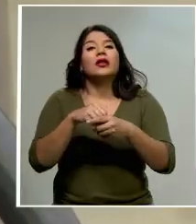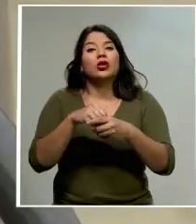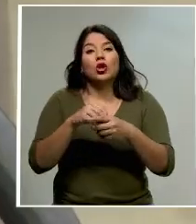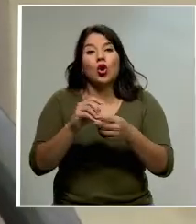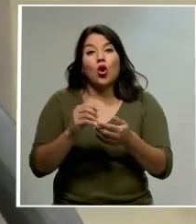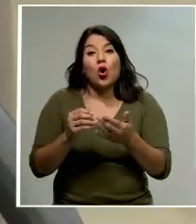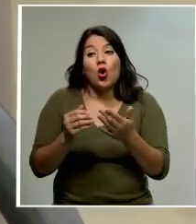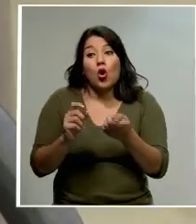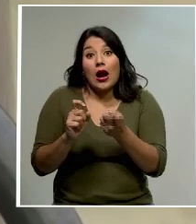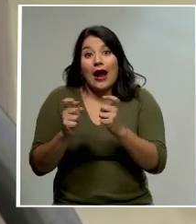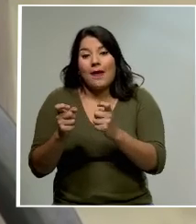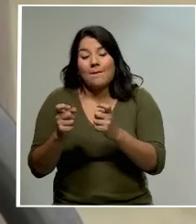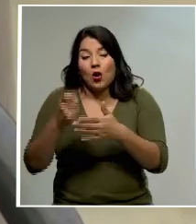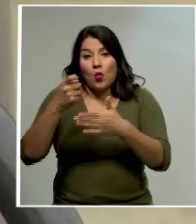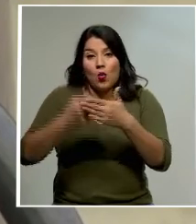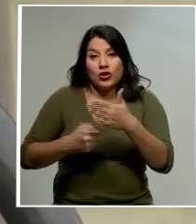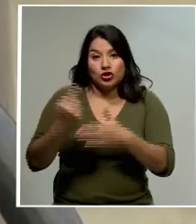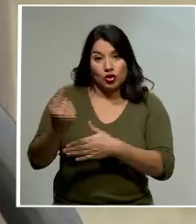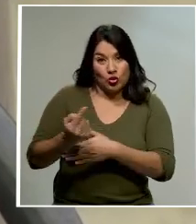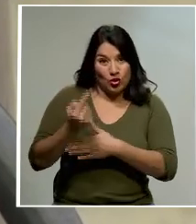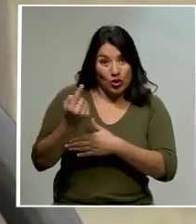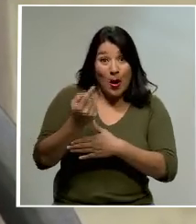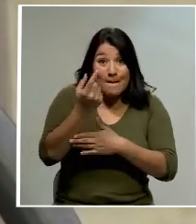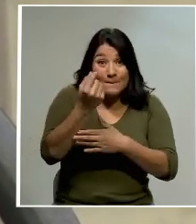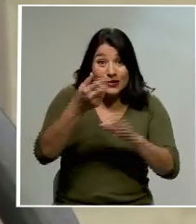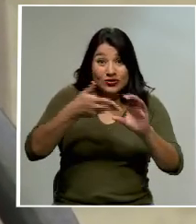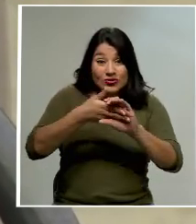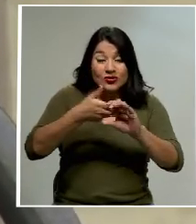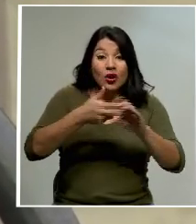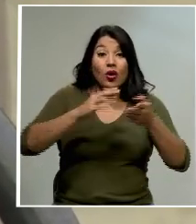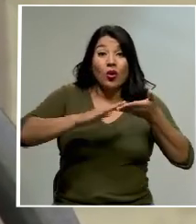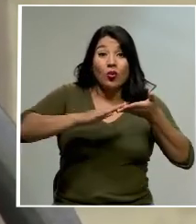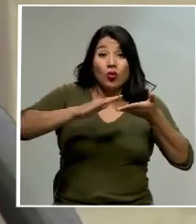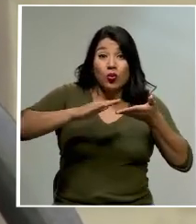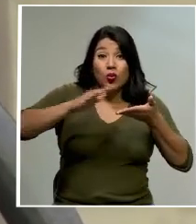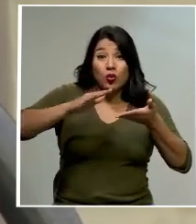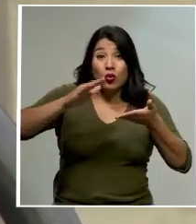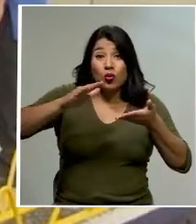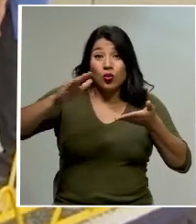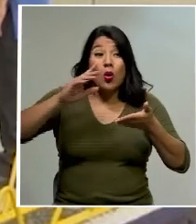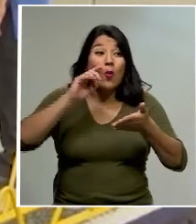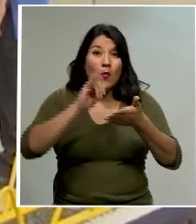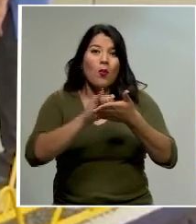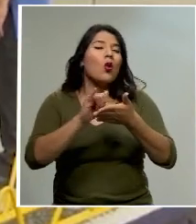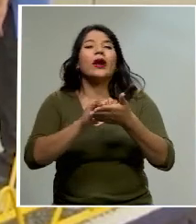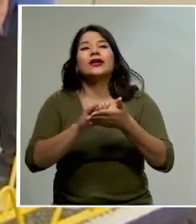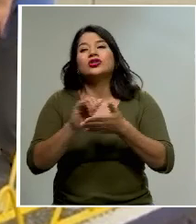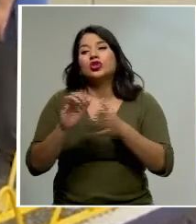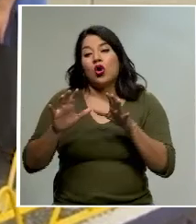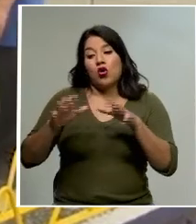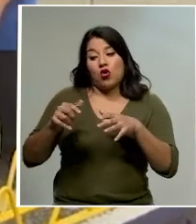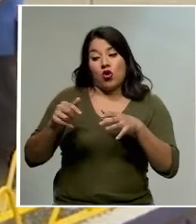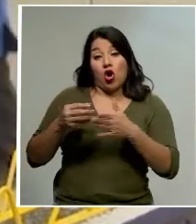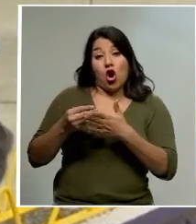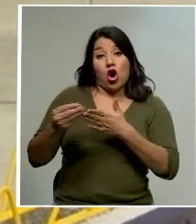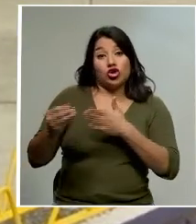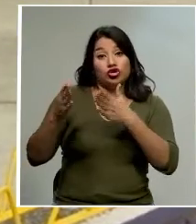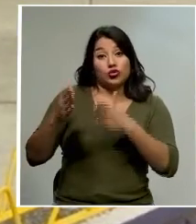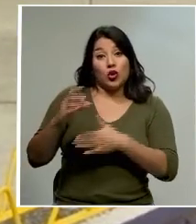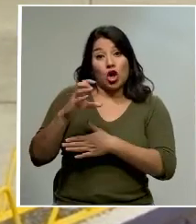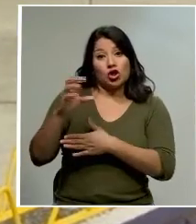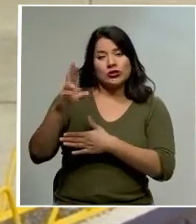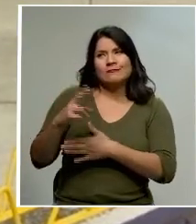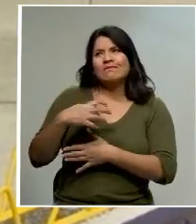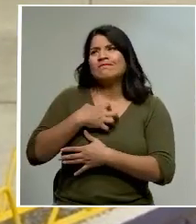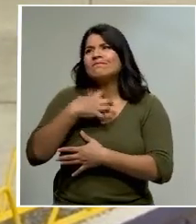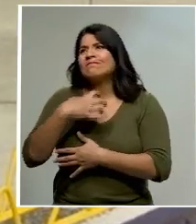único. Ante el continuo aumento en los precios de las gasolinas, es que algunos sectores como Consumidores de Costa Rica han alzado la voz para